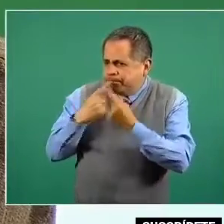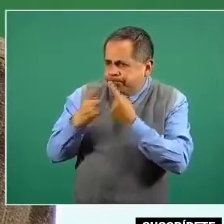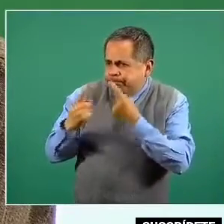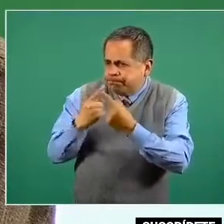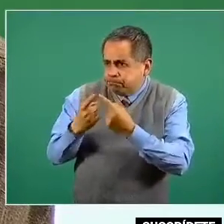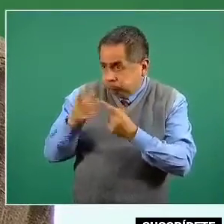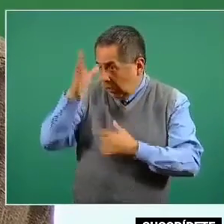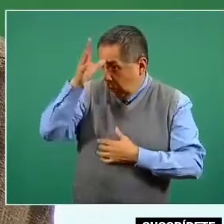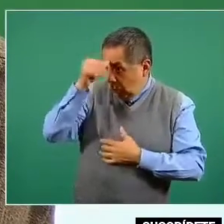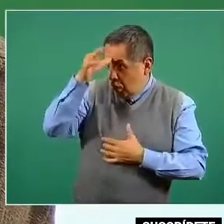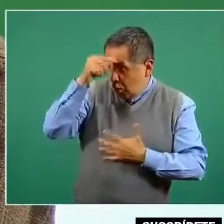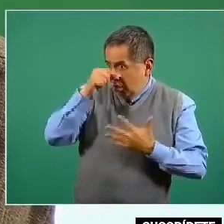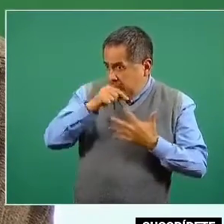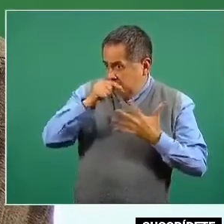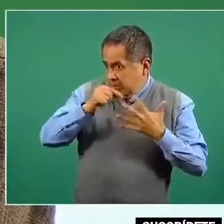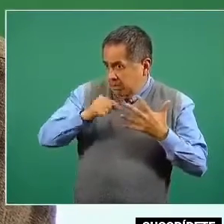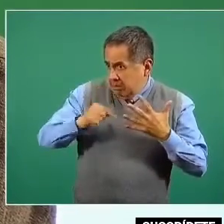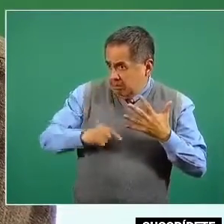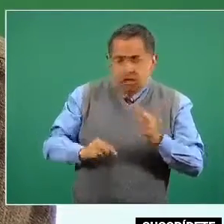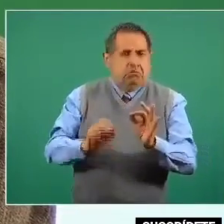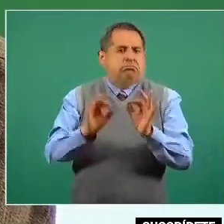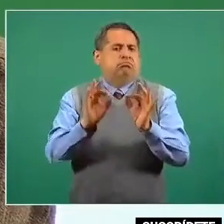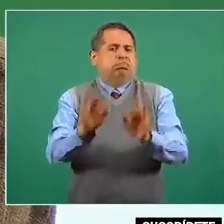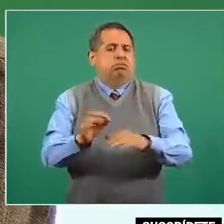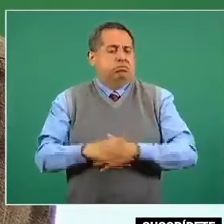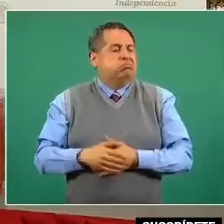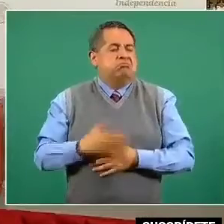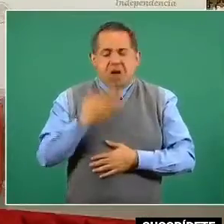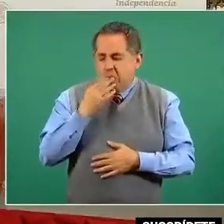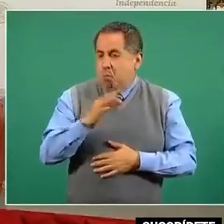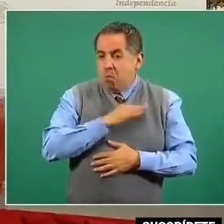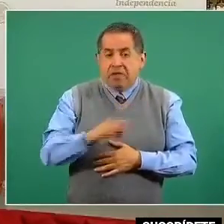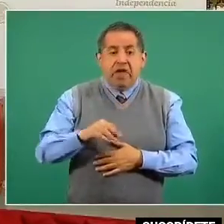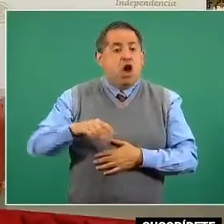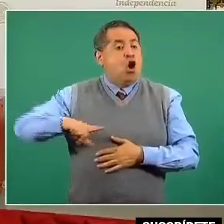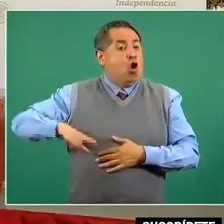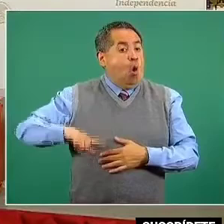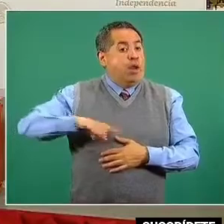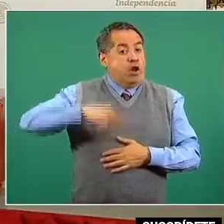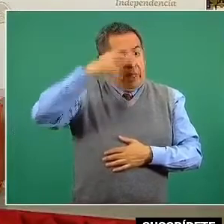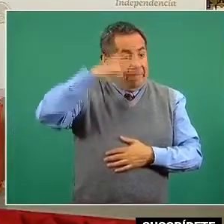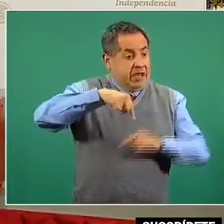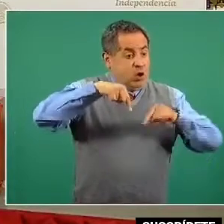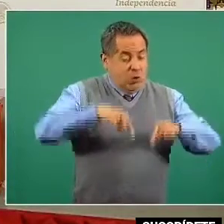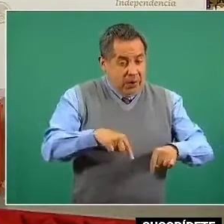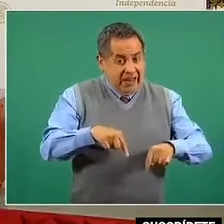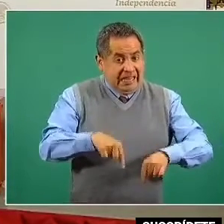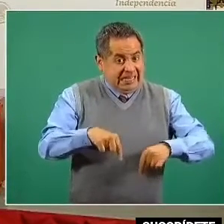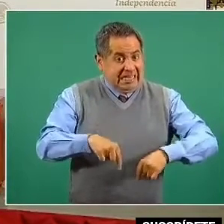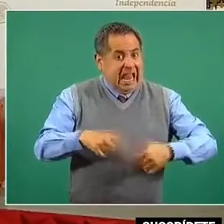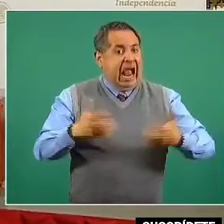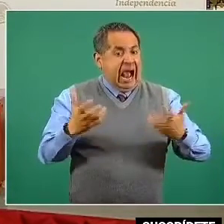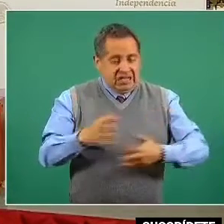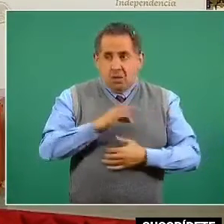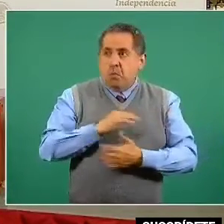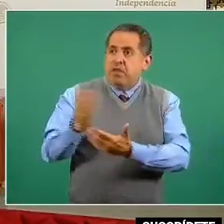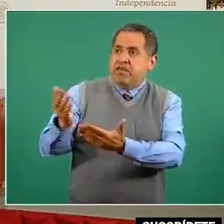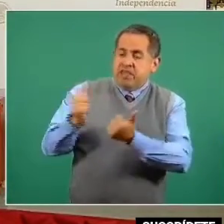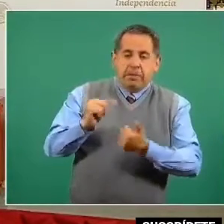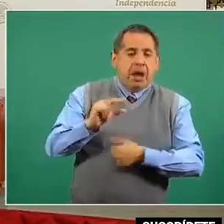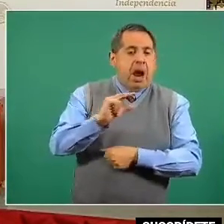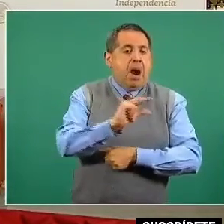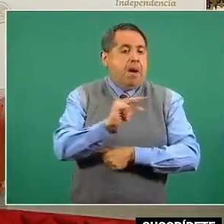algunos acuerdos preliminares que potencialmente le darían la capacidad al Gobierno de México de tener vacunas